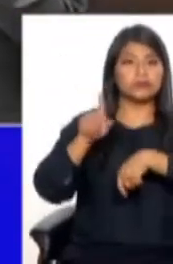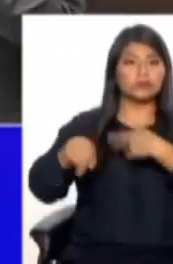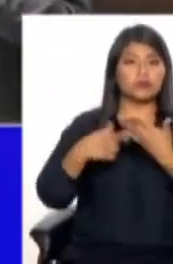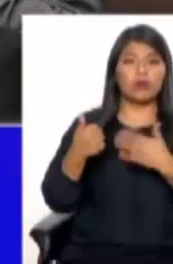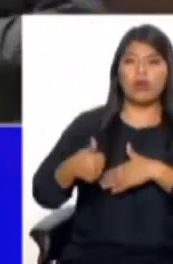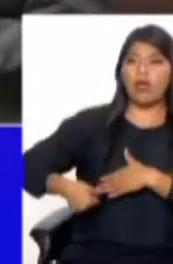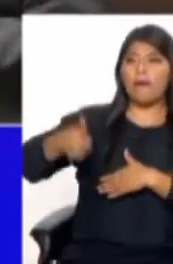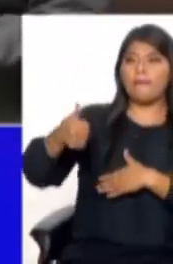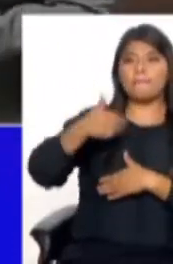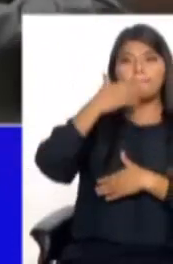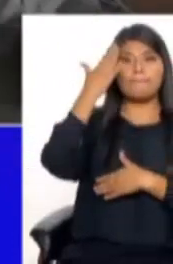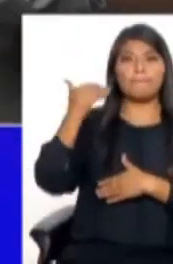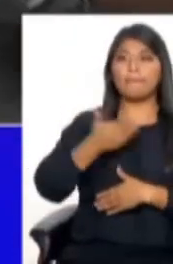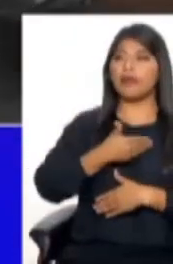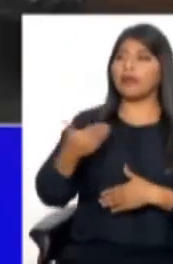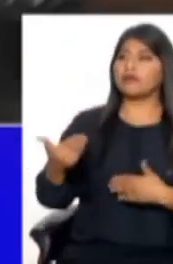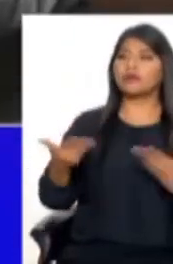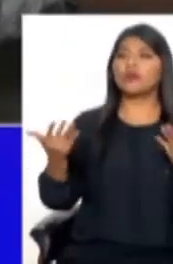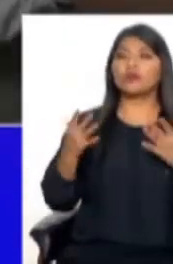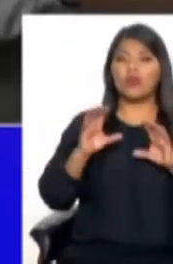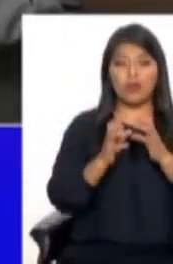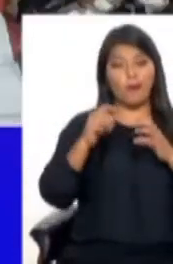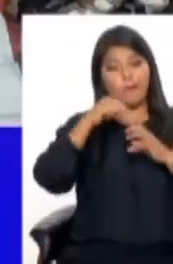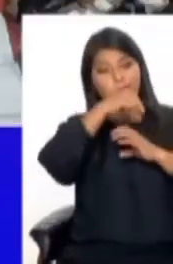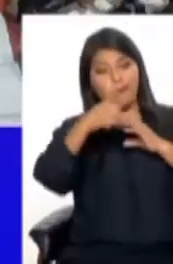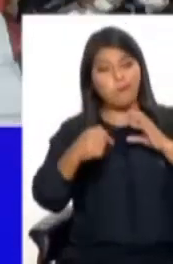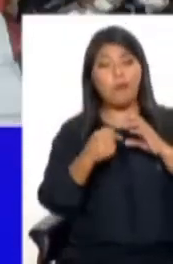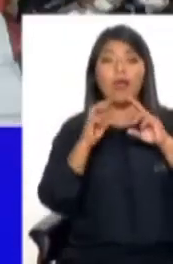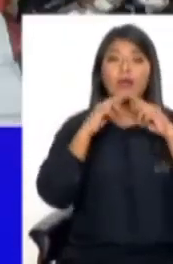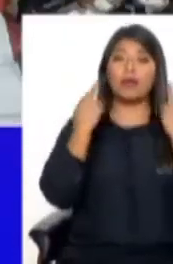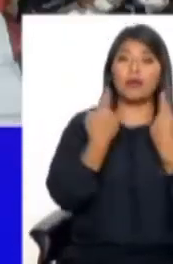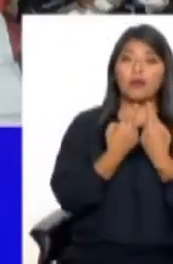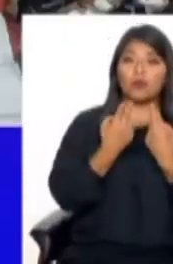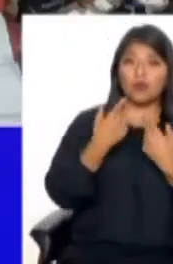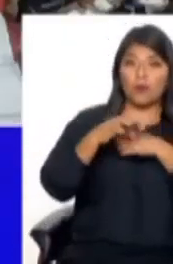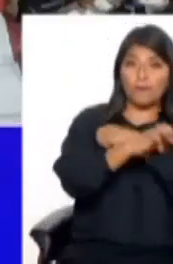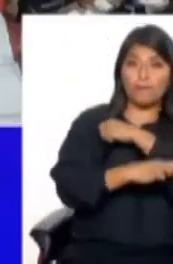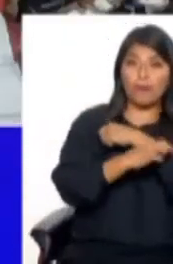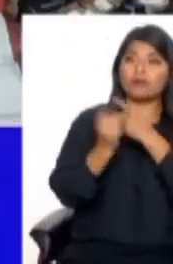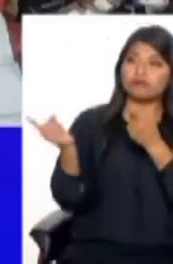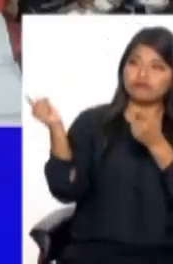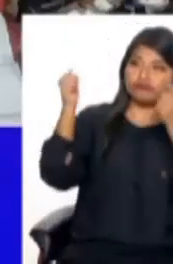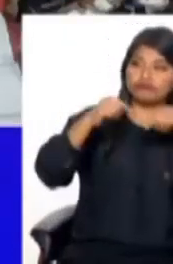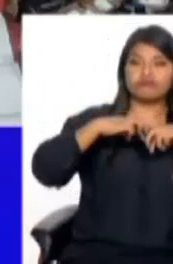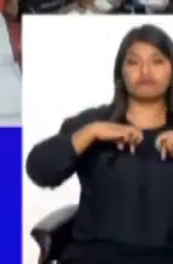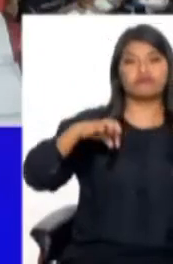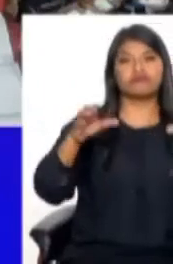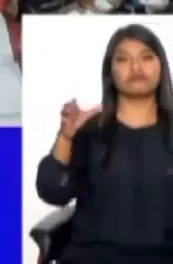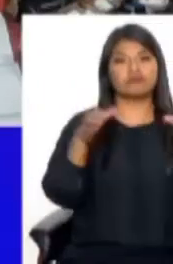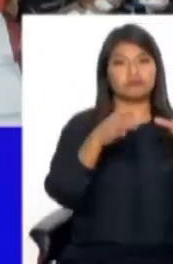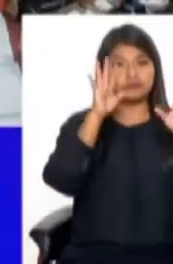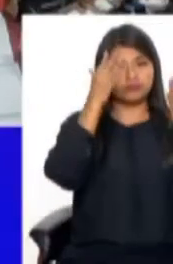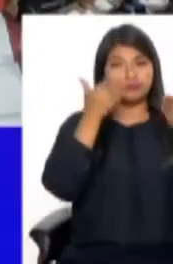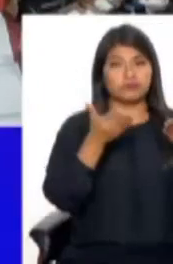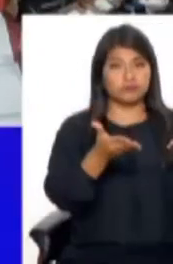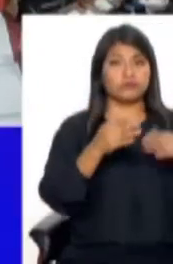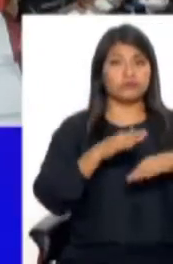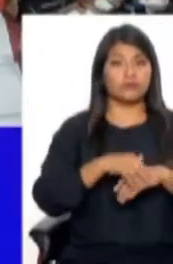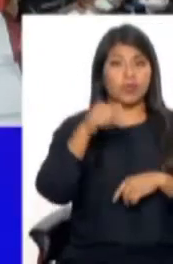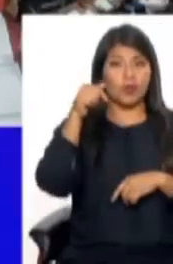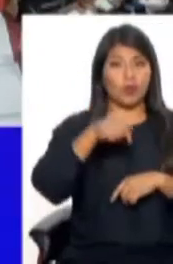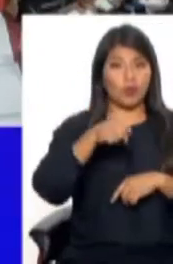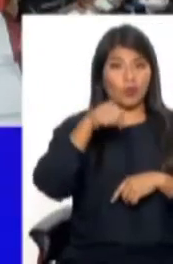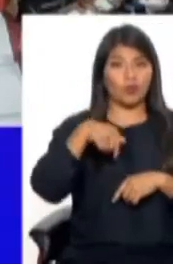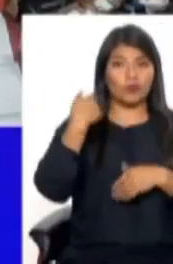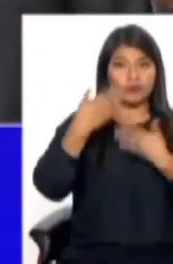Estado represente al Perú en estas actividades oficiales que convenientemente benefician a nuestro país, sobre todo que estamos en un proceso